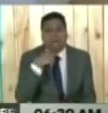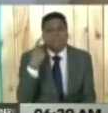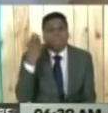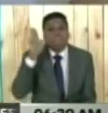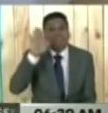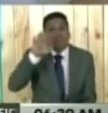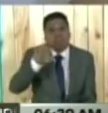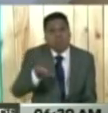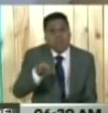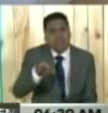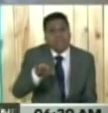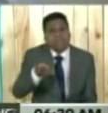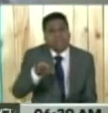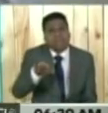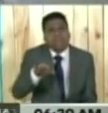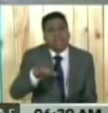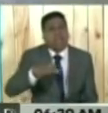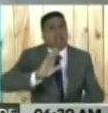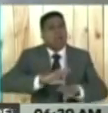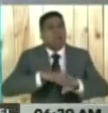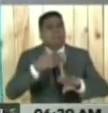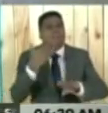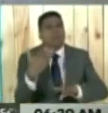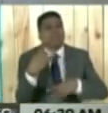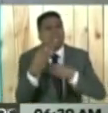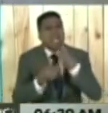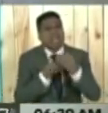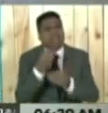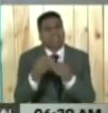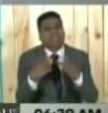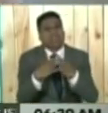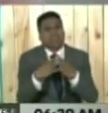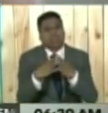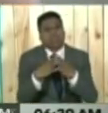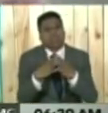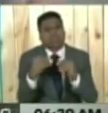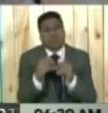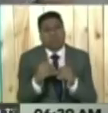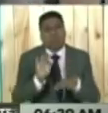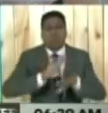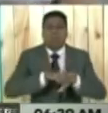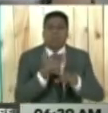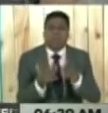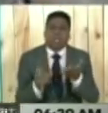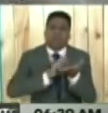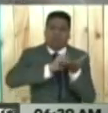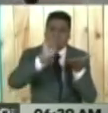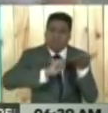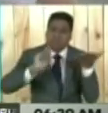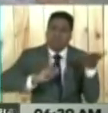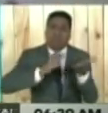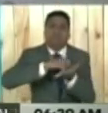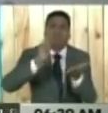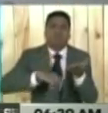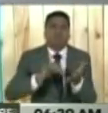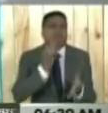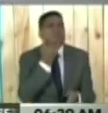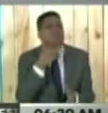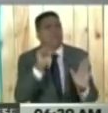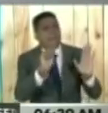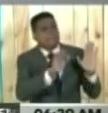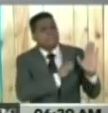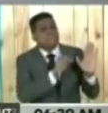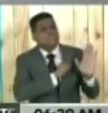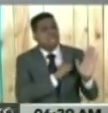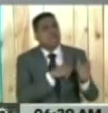qué crear este escenario para llegar a donde estamos? ¿Por qué no recoger su firma si no hay miedo a contarse, a